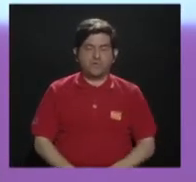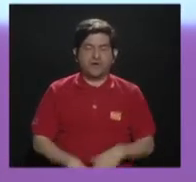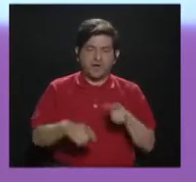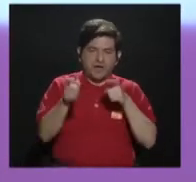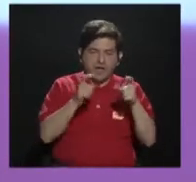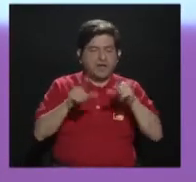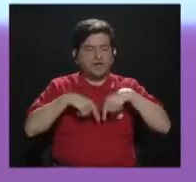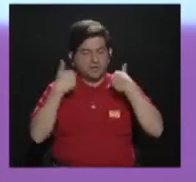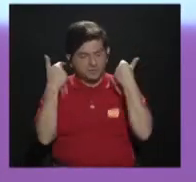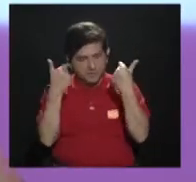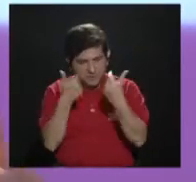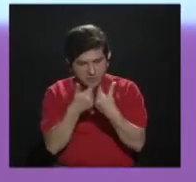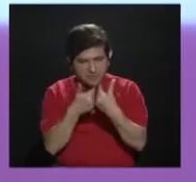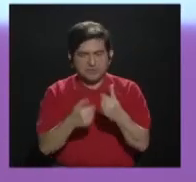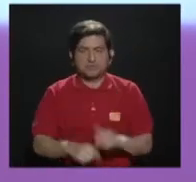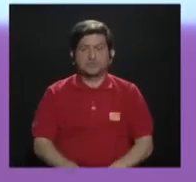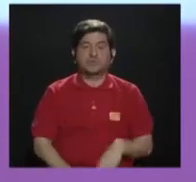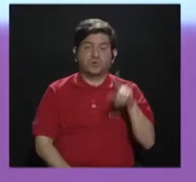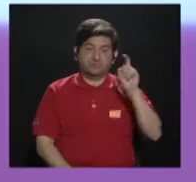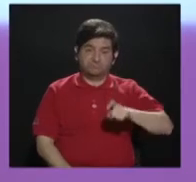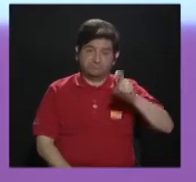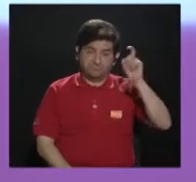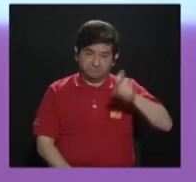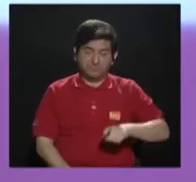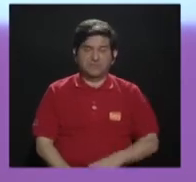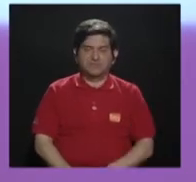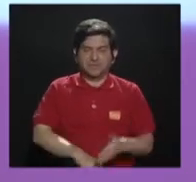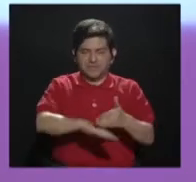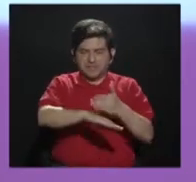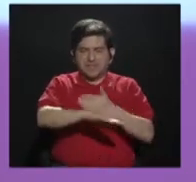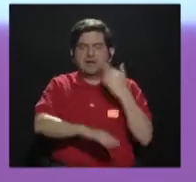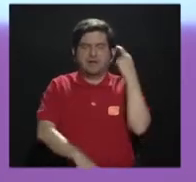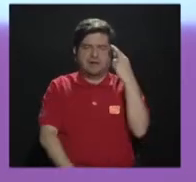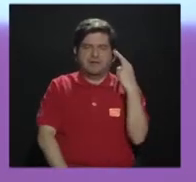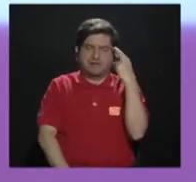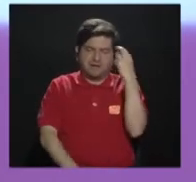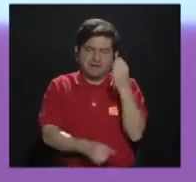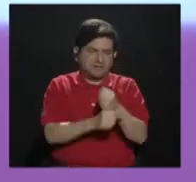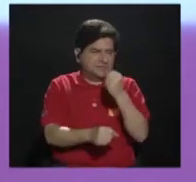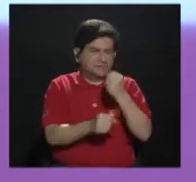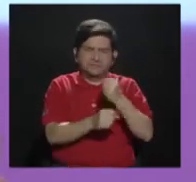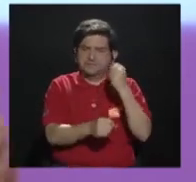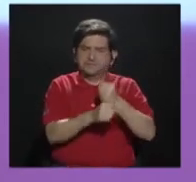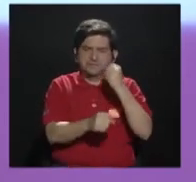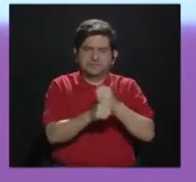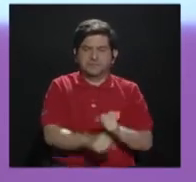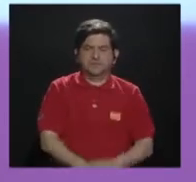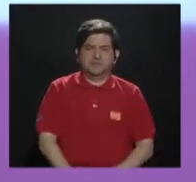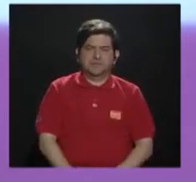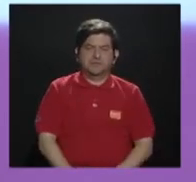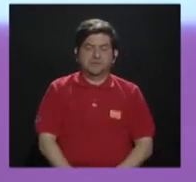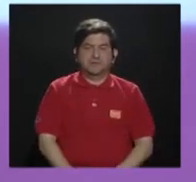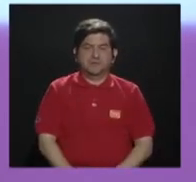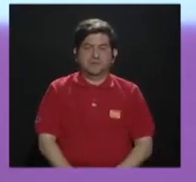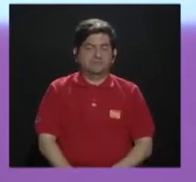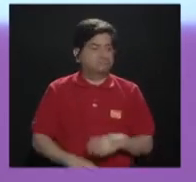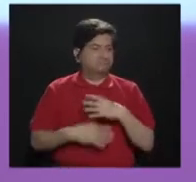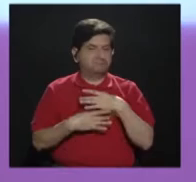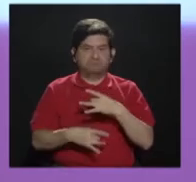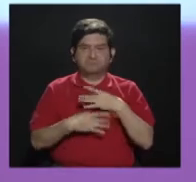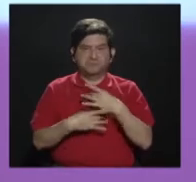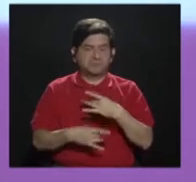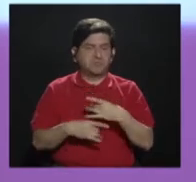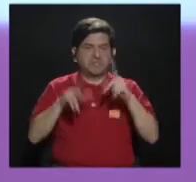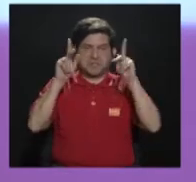colectivos, ha habido que avanzar y reflexionar mucho y trabajar mucho sobre que no interesa alguien